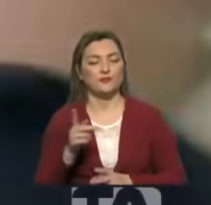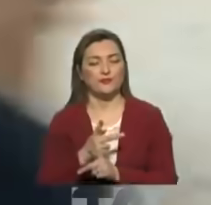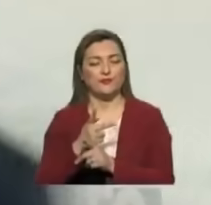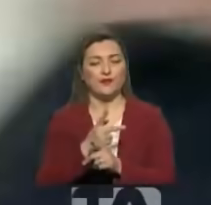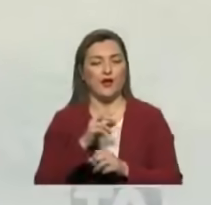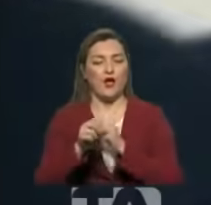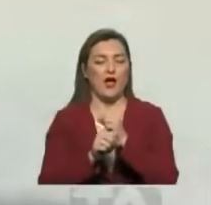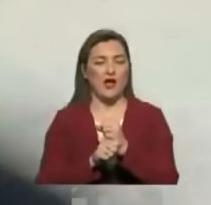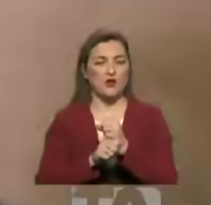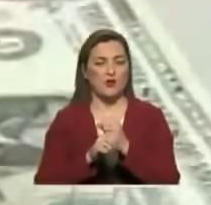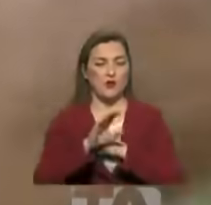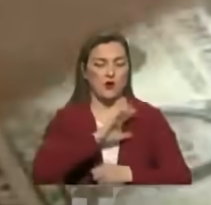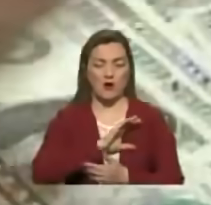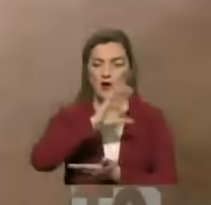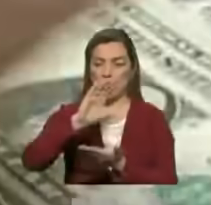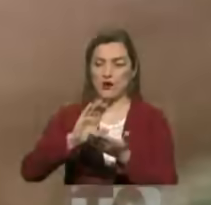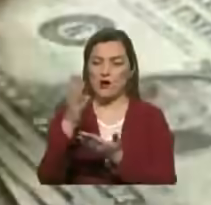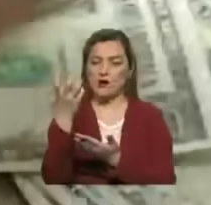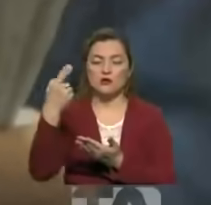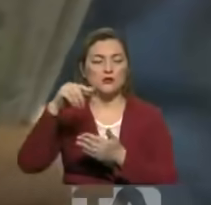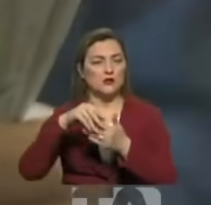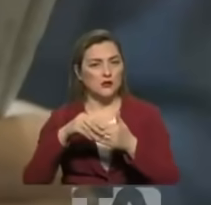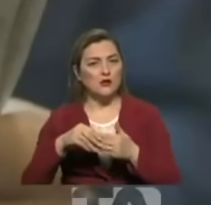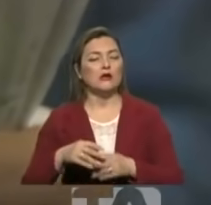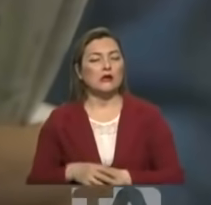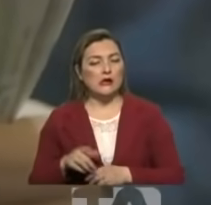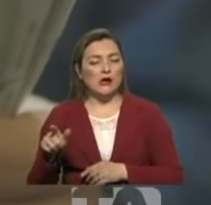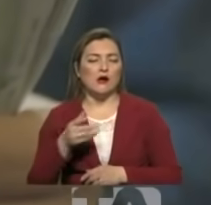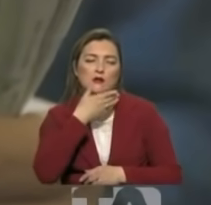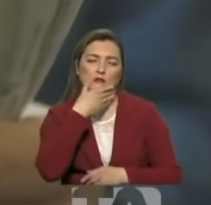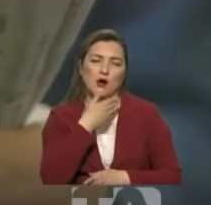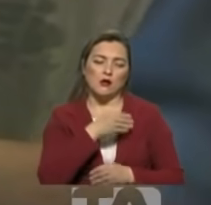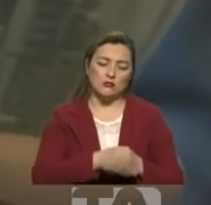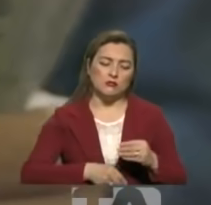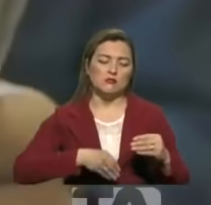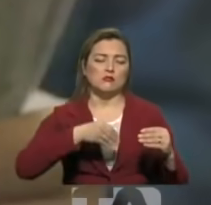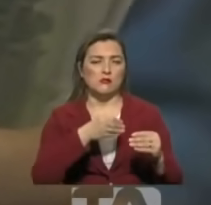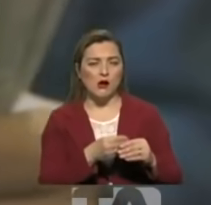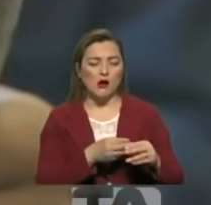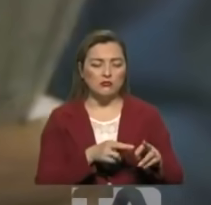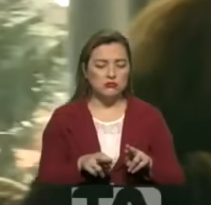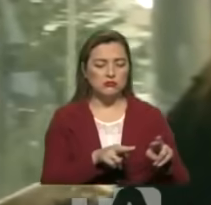a esta entidad $14 millones, rubro que al parecer no justifica el